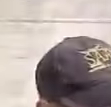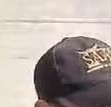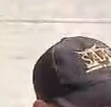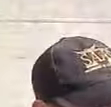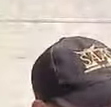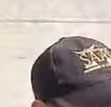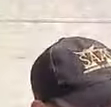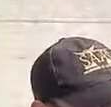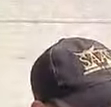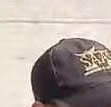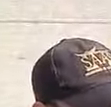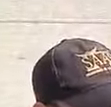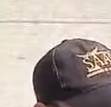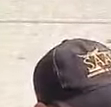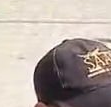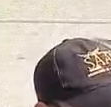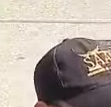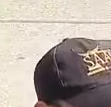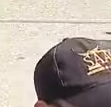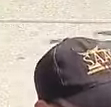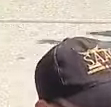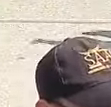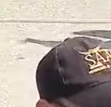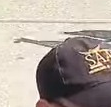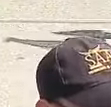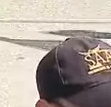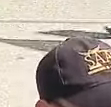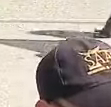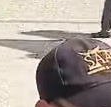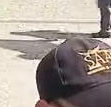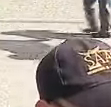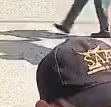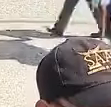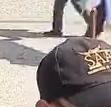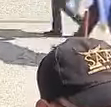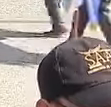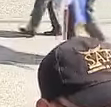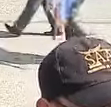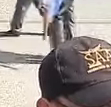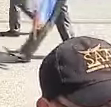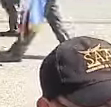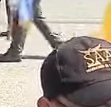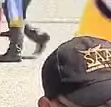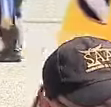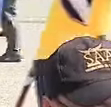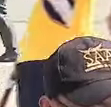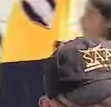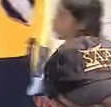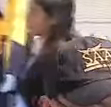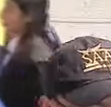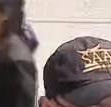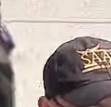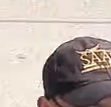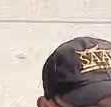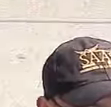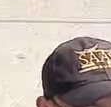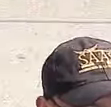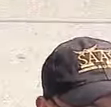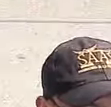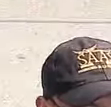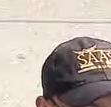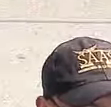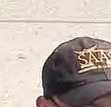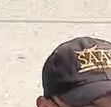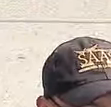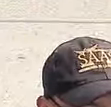Liceo Computex, banda creada en 2018 para que los alumnos se destaquen en la música, ya que es